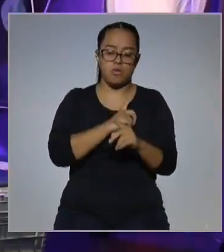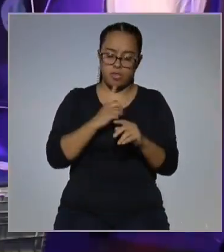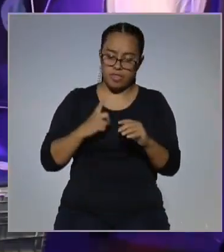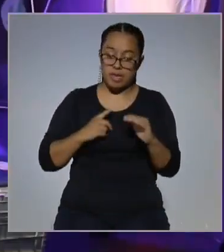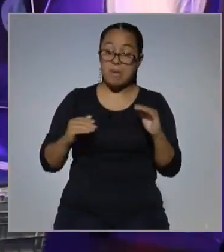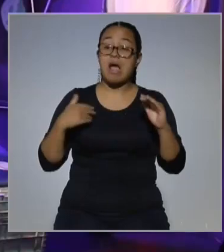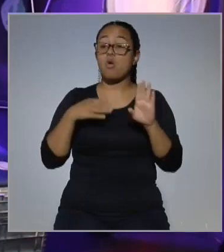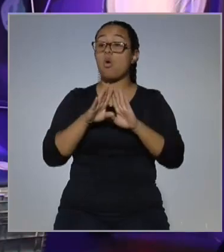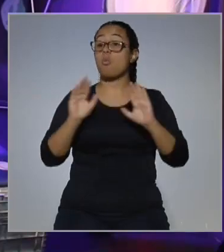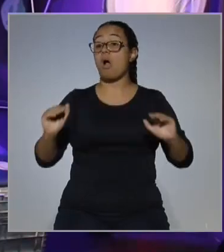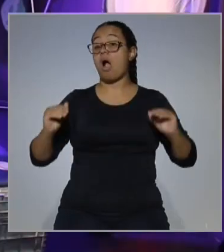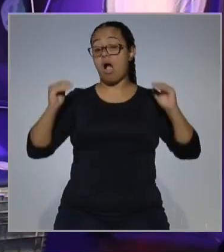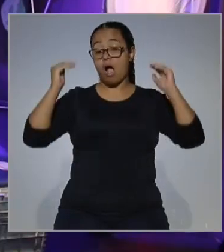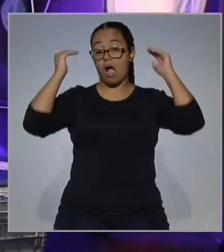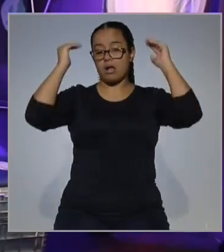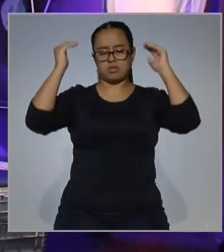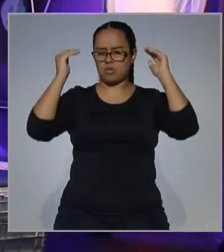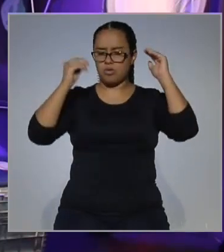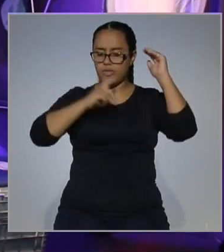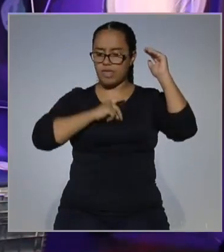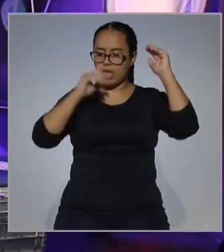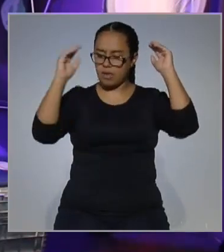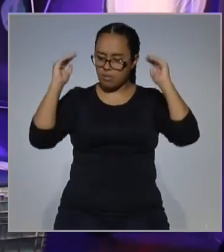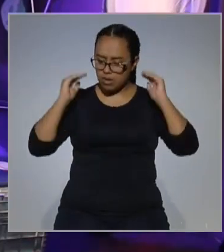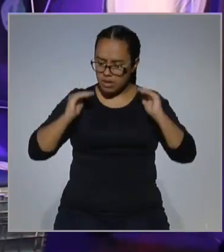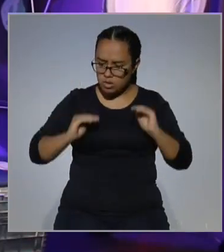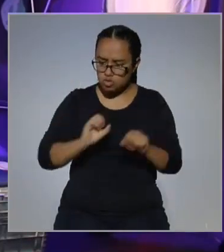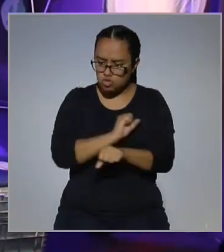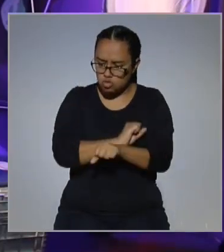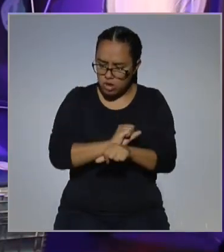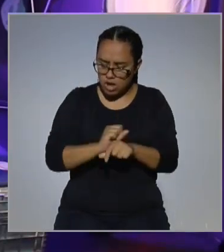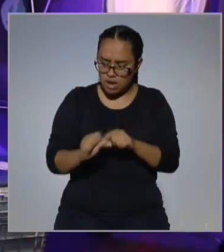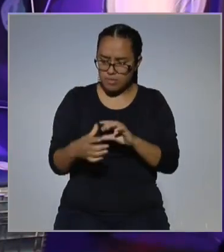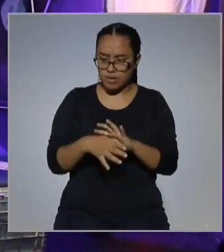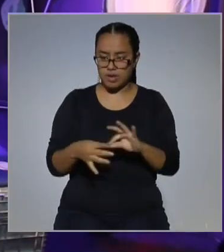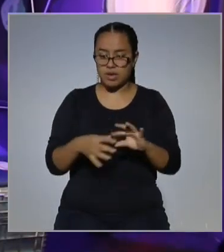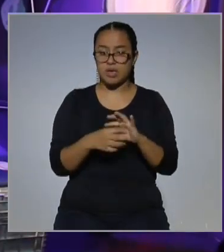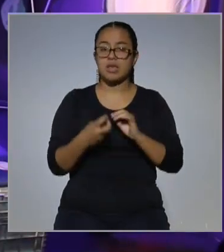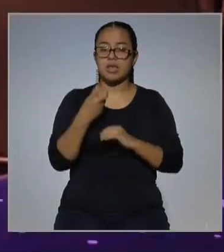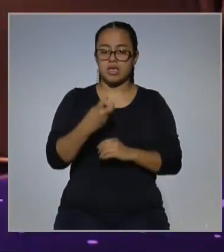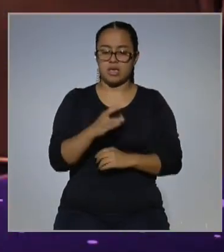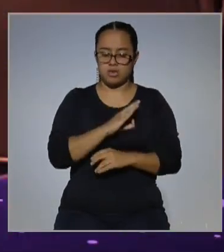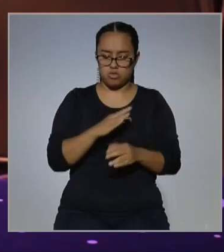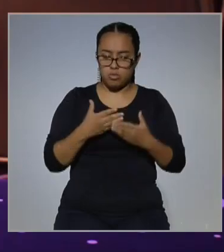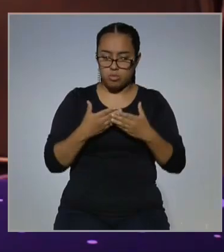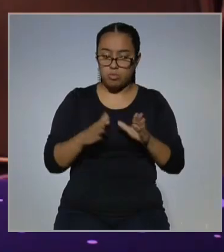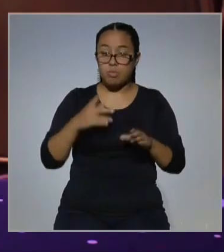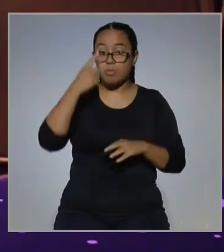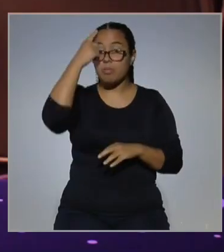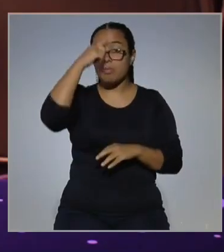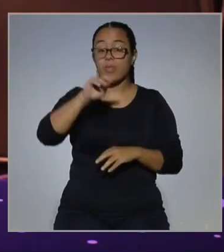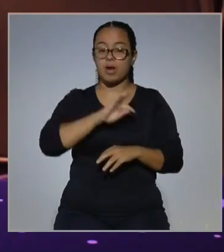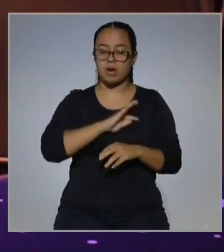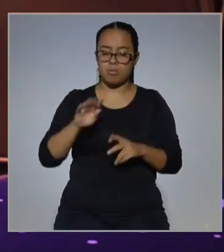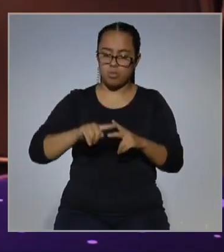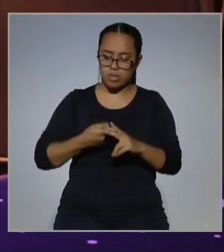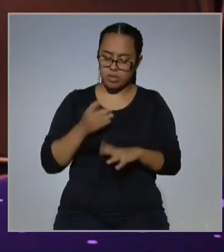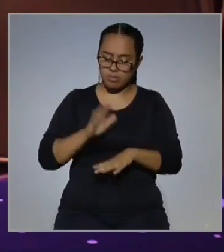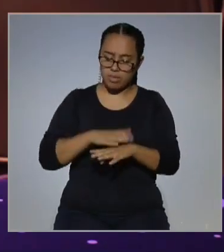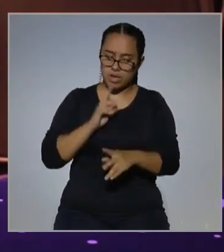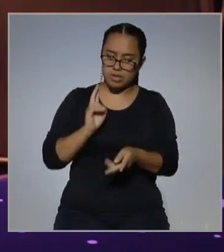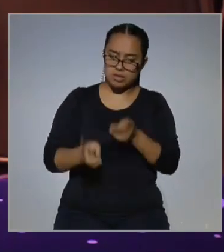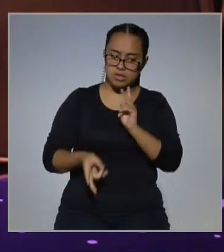nivel y con palabras que ellos puedan entender. Y esta obra te abre la llave, te abre la puerta para poder iniciar una